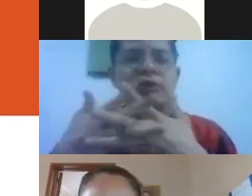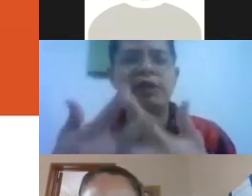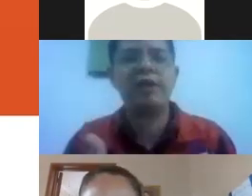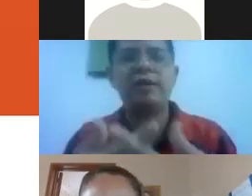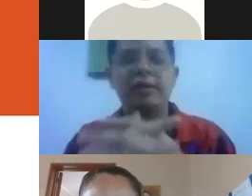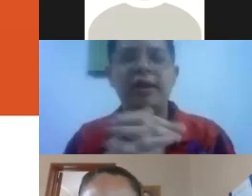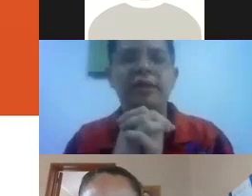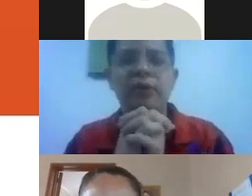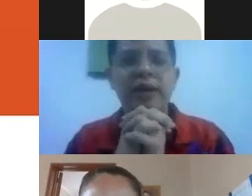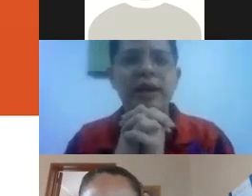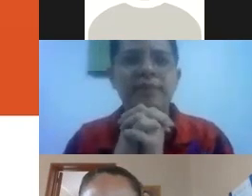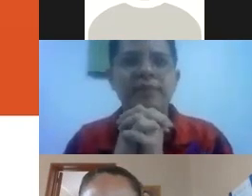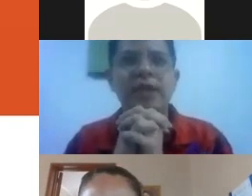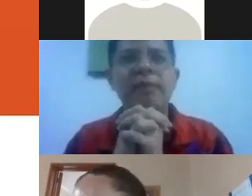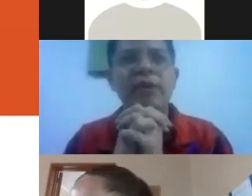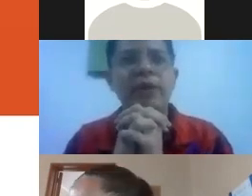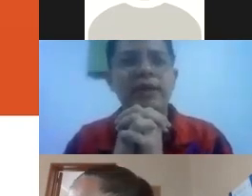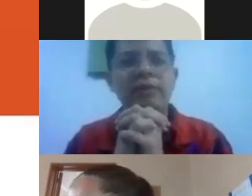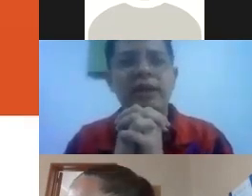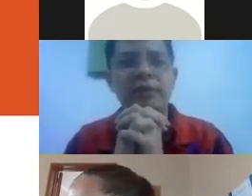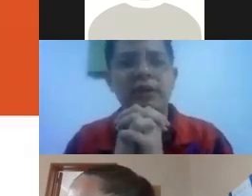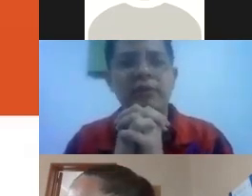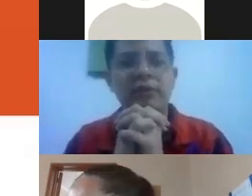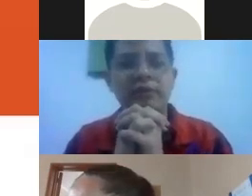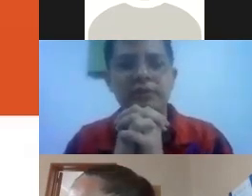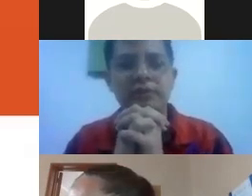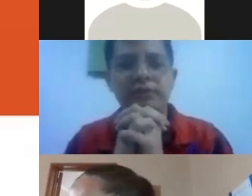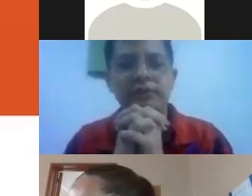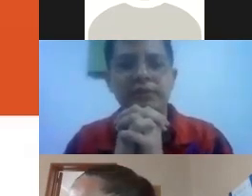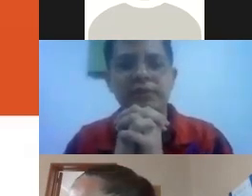podríamos proceder ante una quemadura química, por ejemplo?